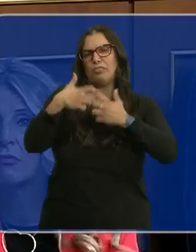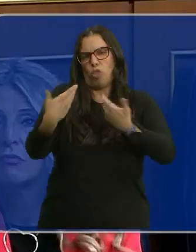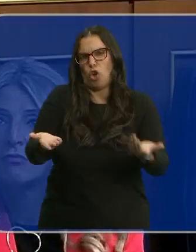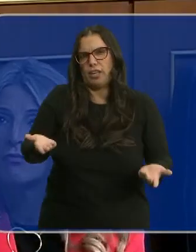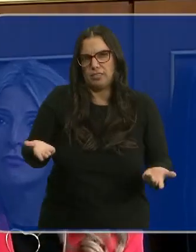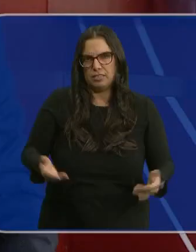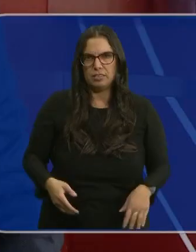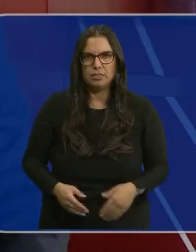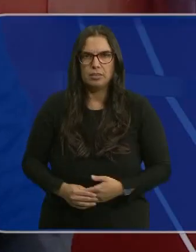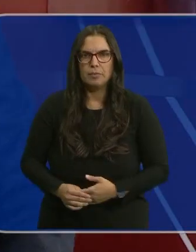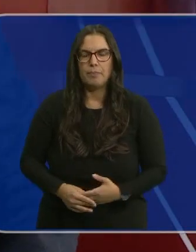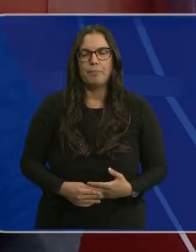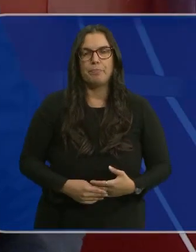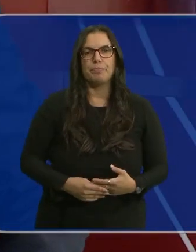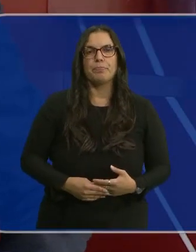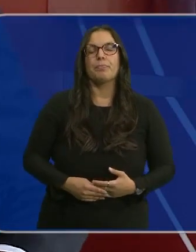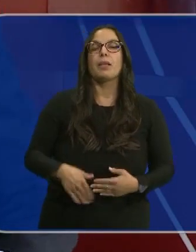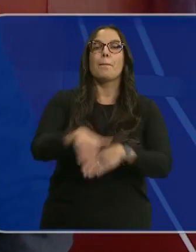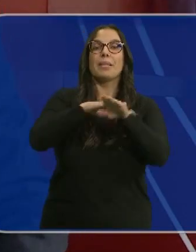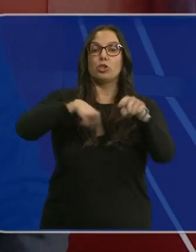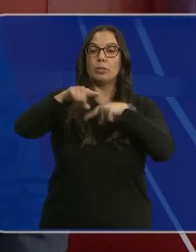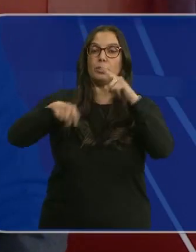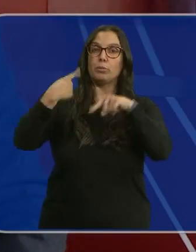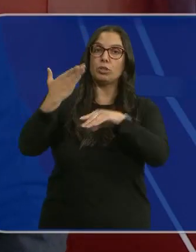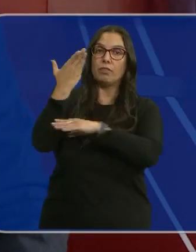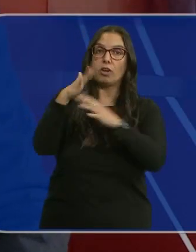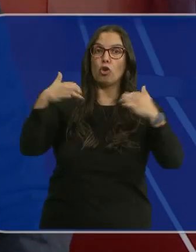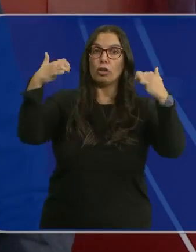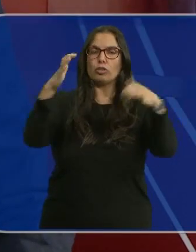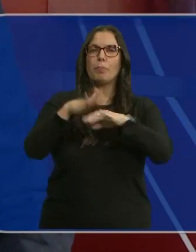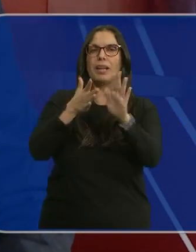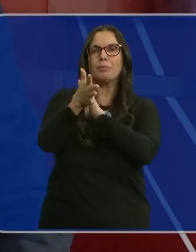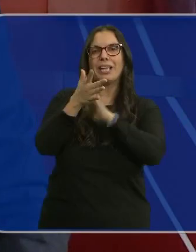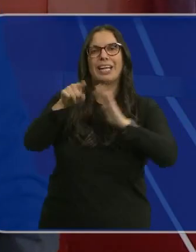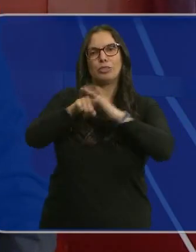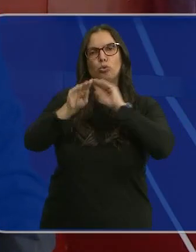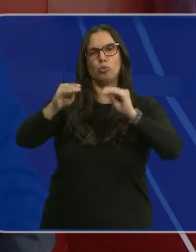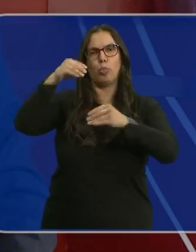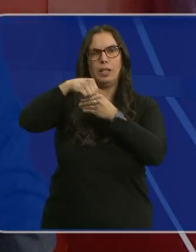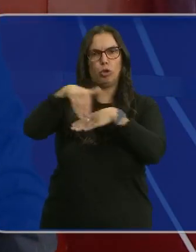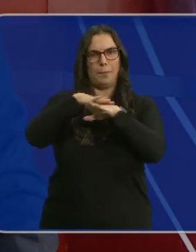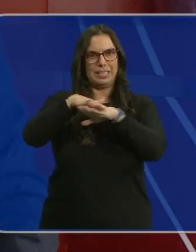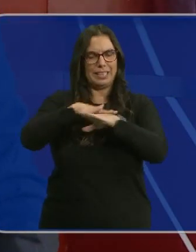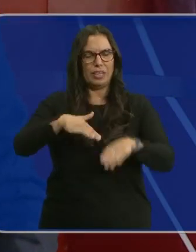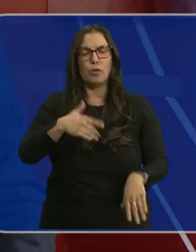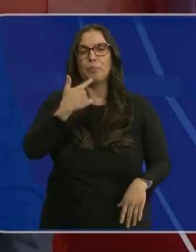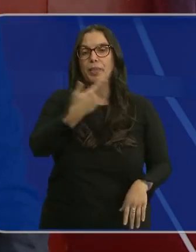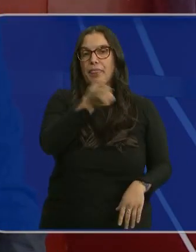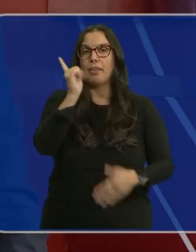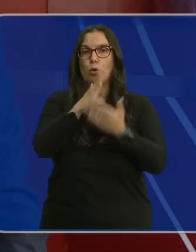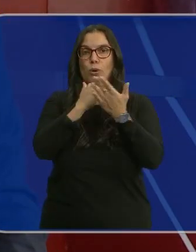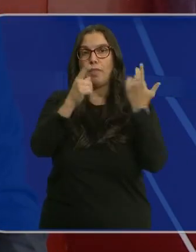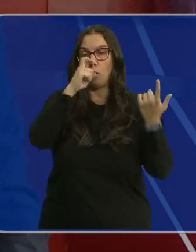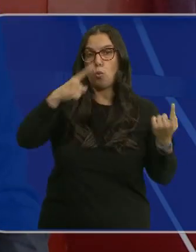señoría. Óscar Puente ha comparecido después en el Congreso para explicar su gestión en el Ministerio de Transportes. Ha recordado a las